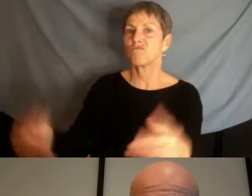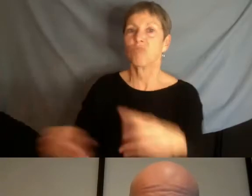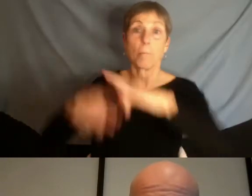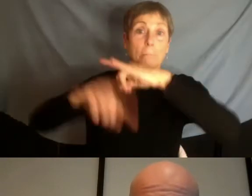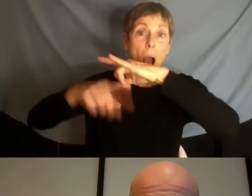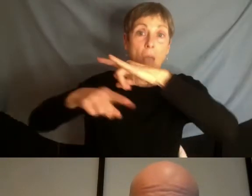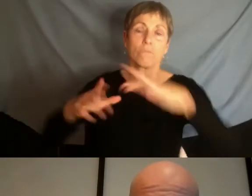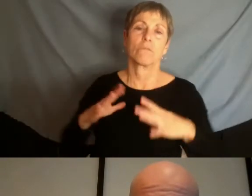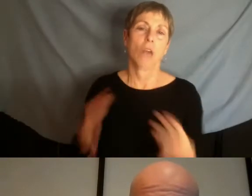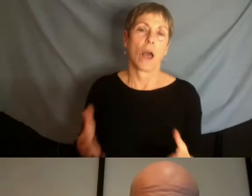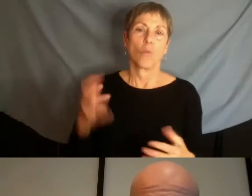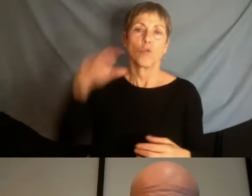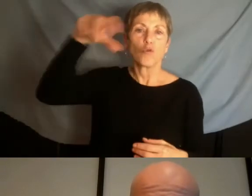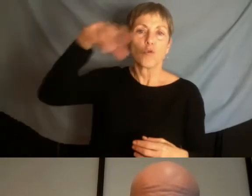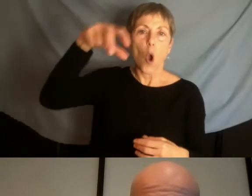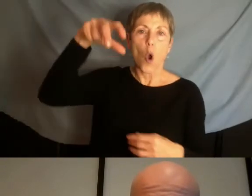invida.